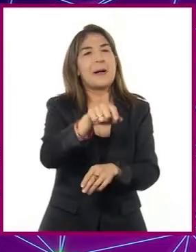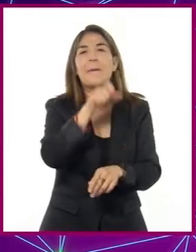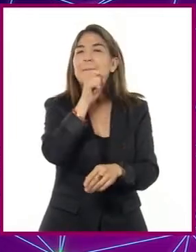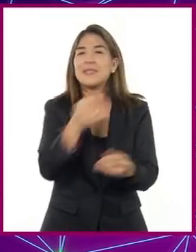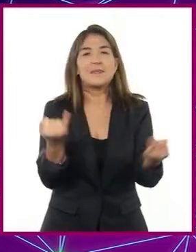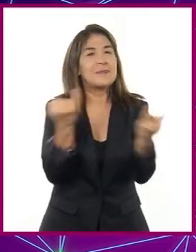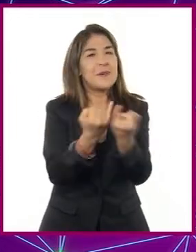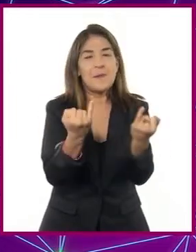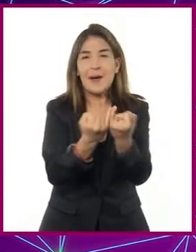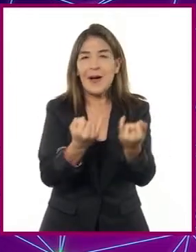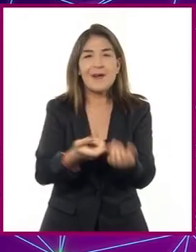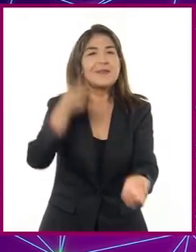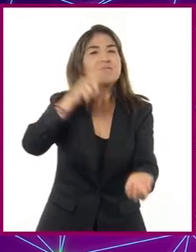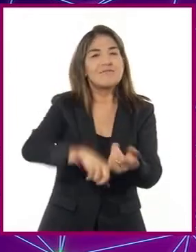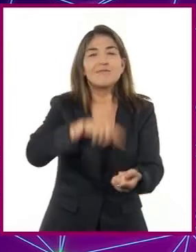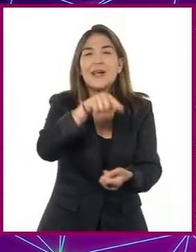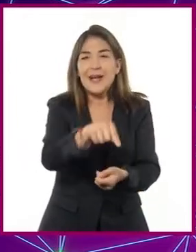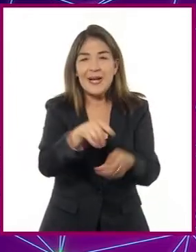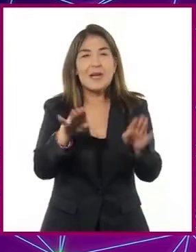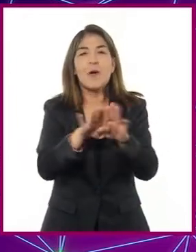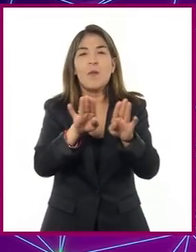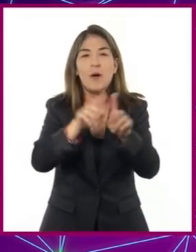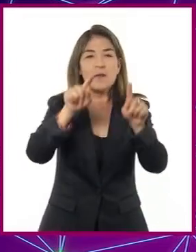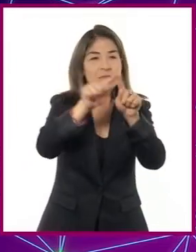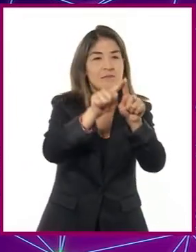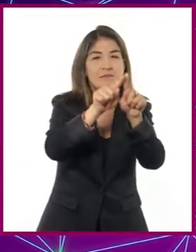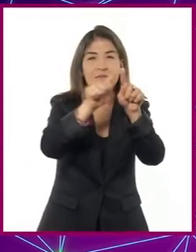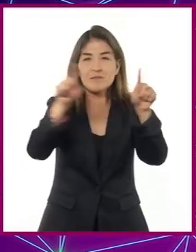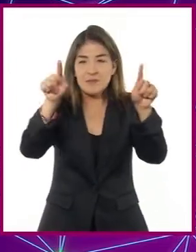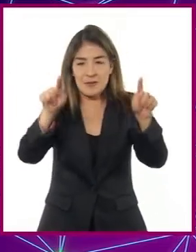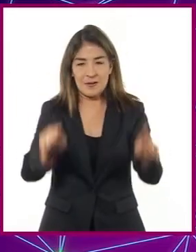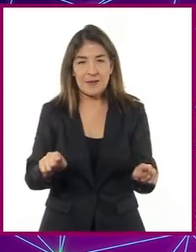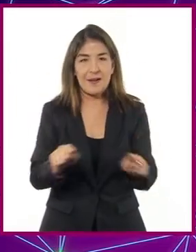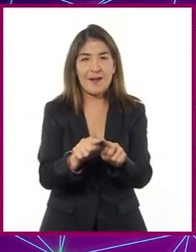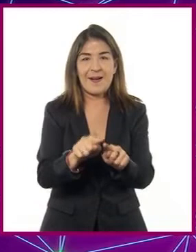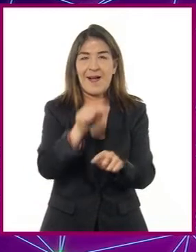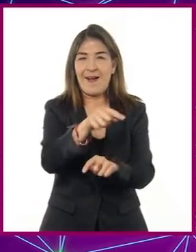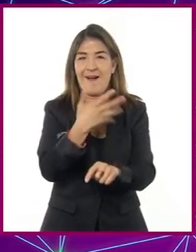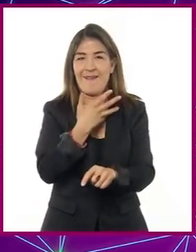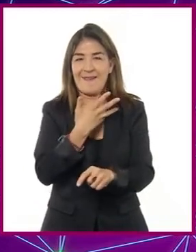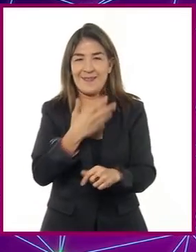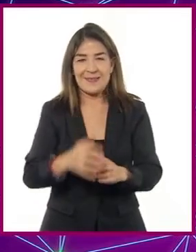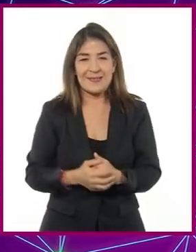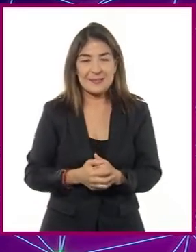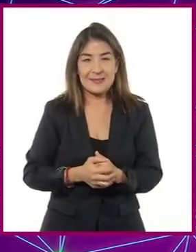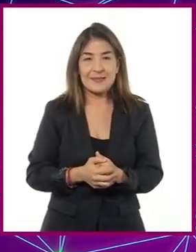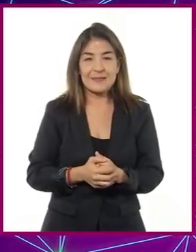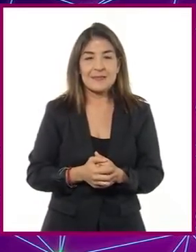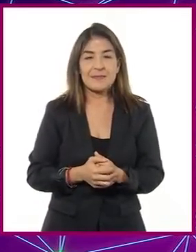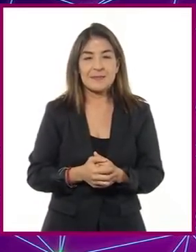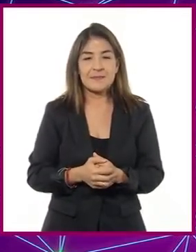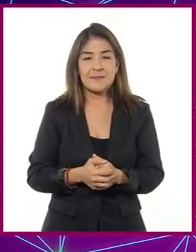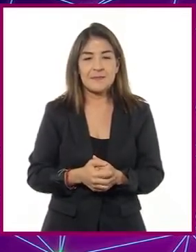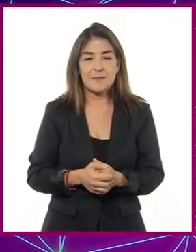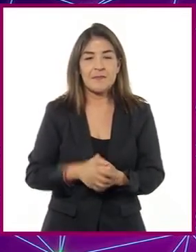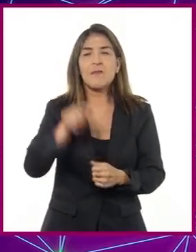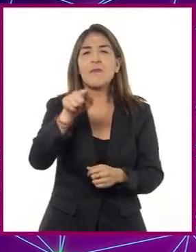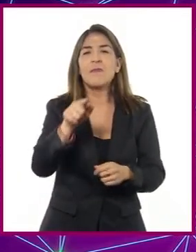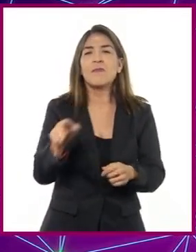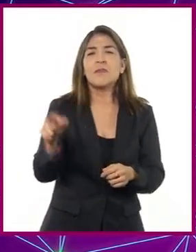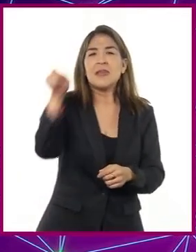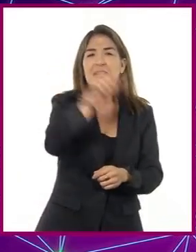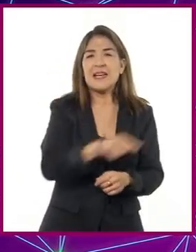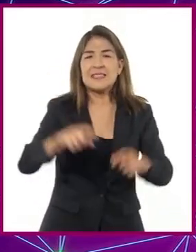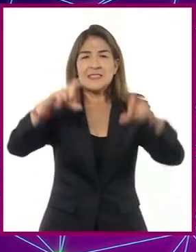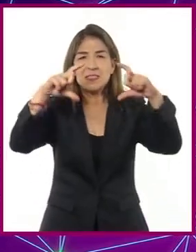igual respecto de las líneas que están en ella. 15. Un círculo